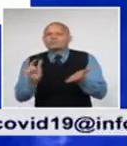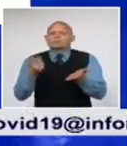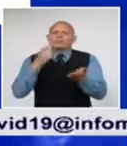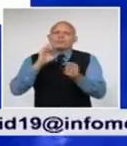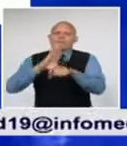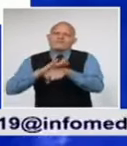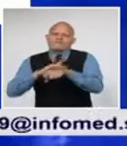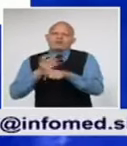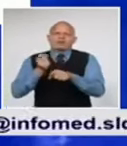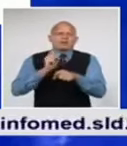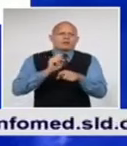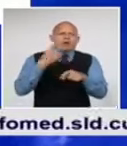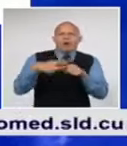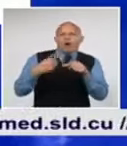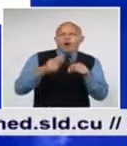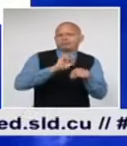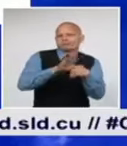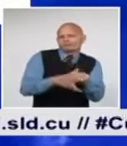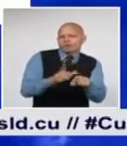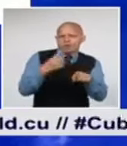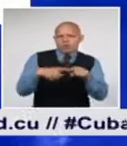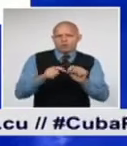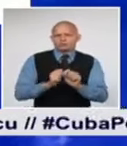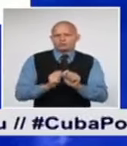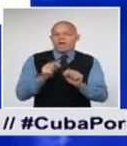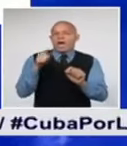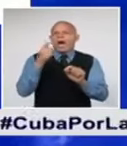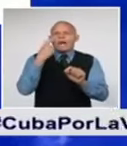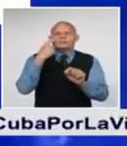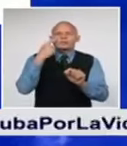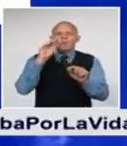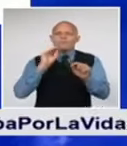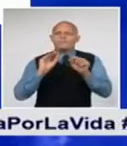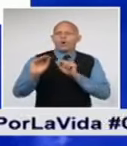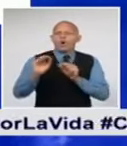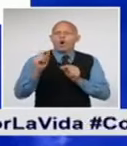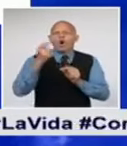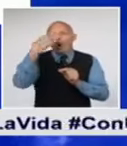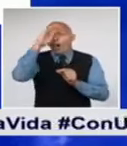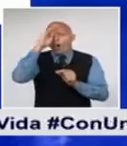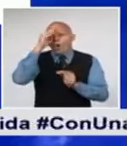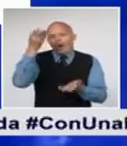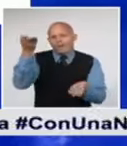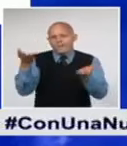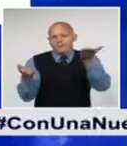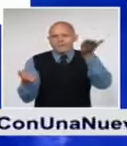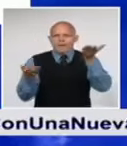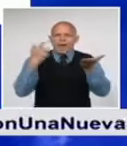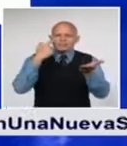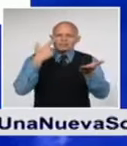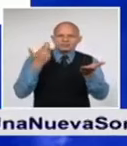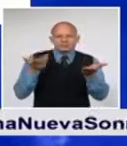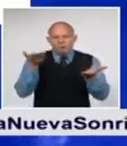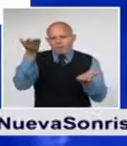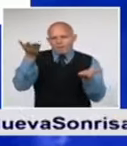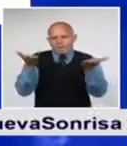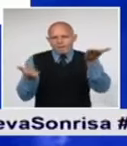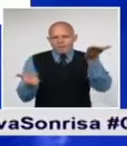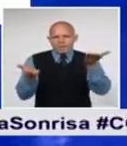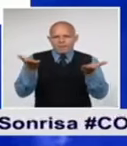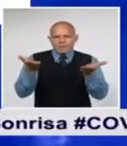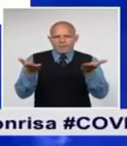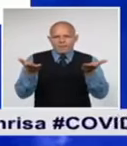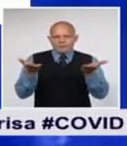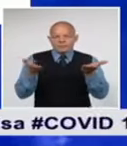mayor afectación, y Cuba la intercalamos un poco que para ver cómo vamos. Que vamos mal, para